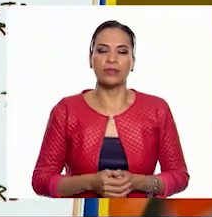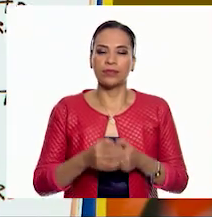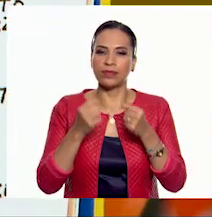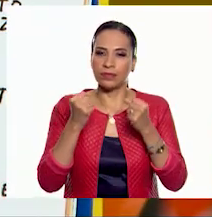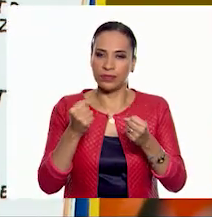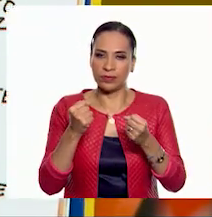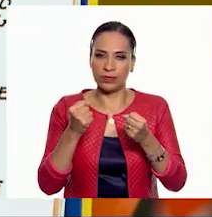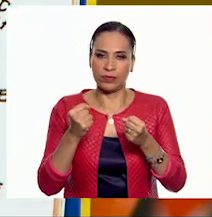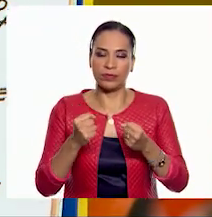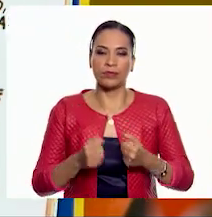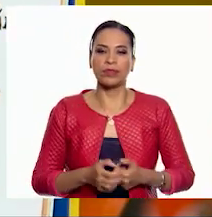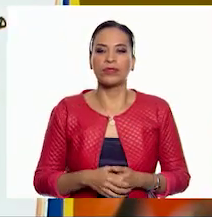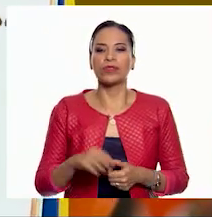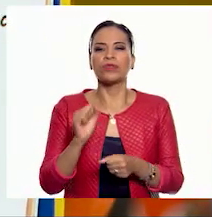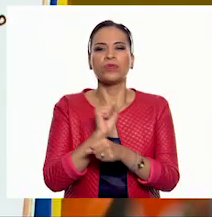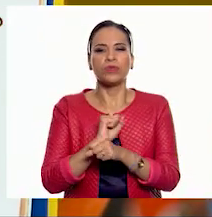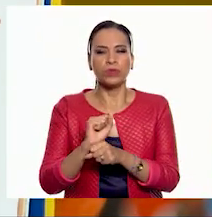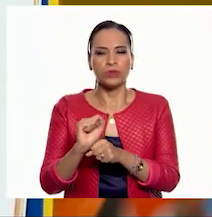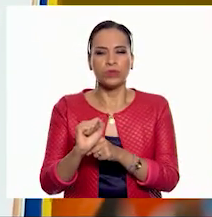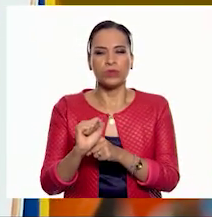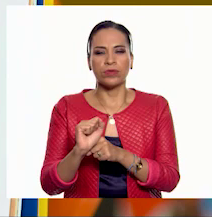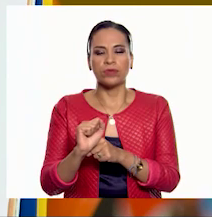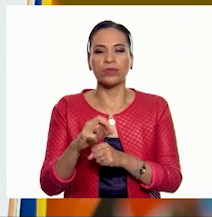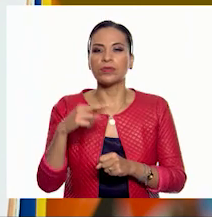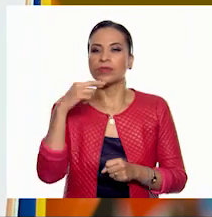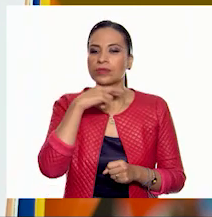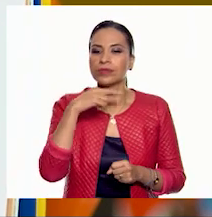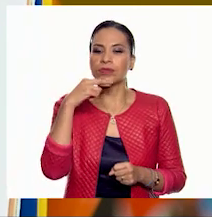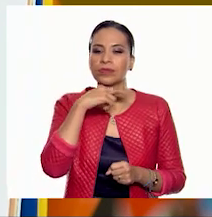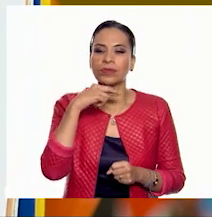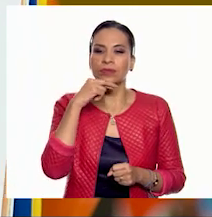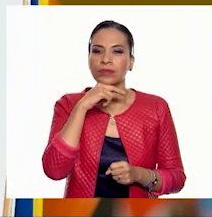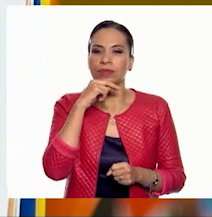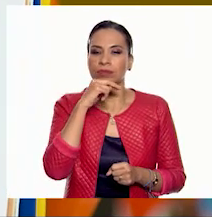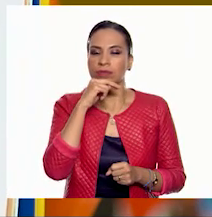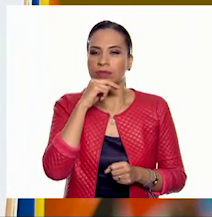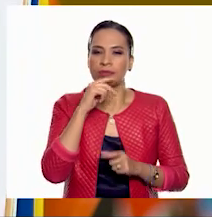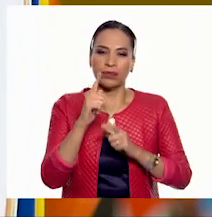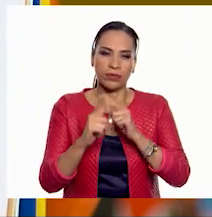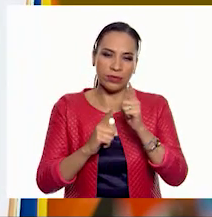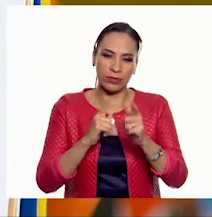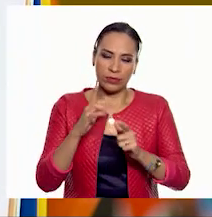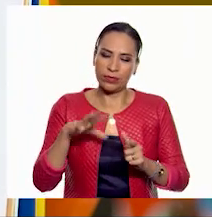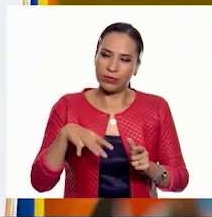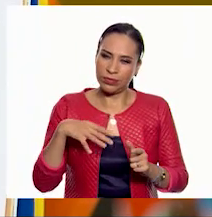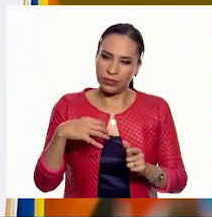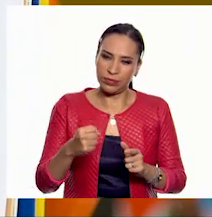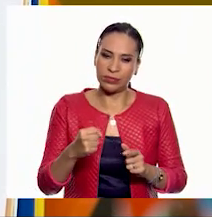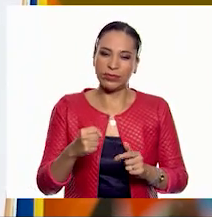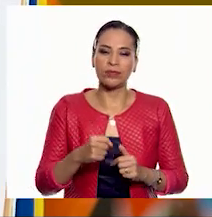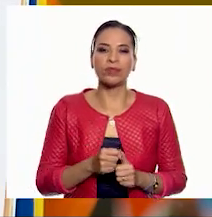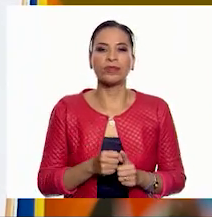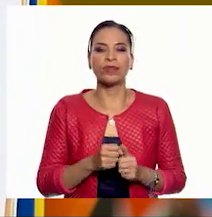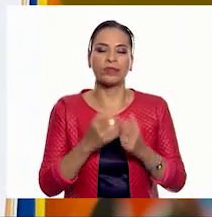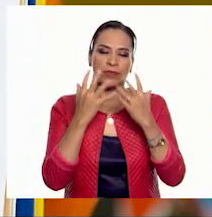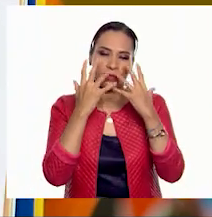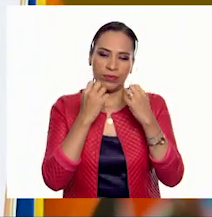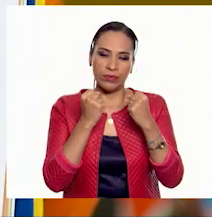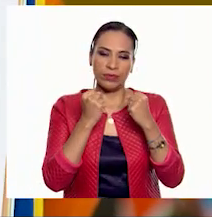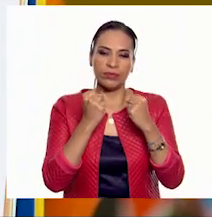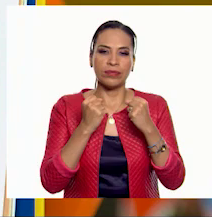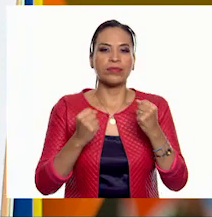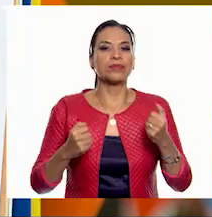fuerte, suave, rápido, lento y esforzado,